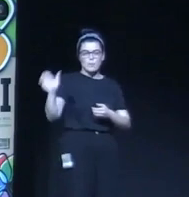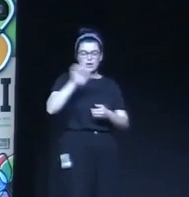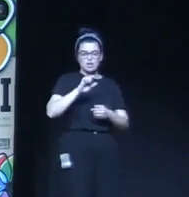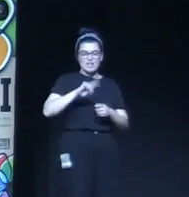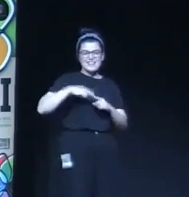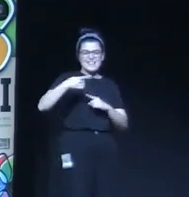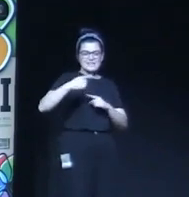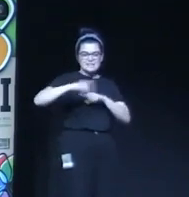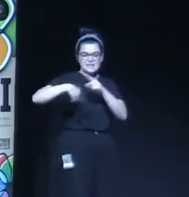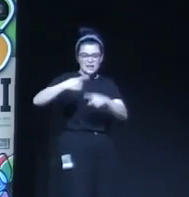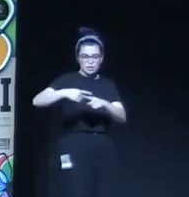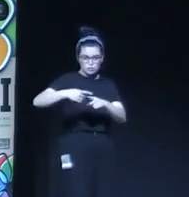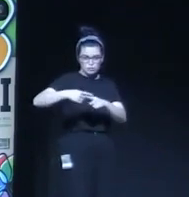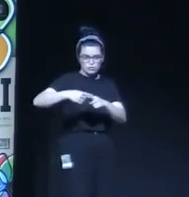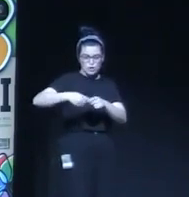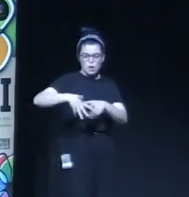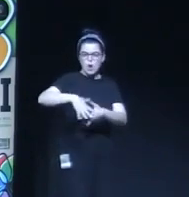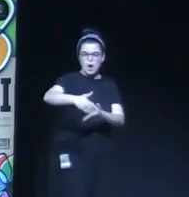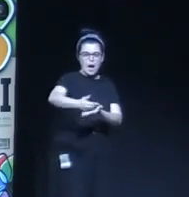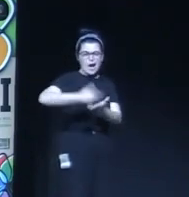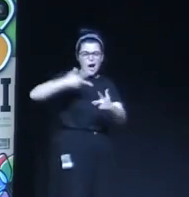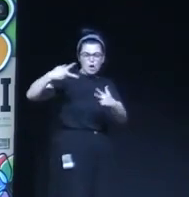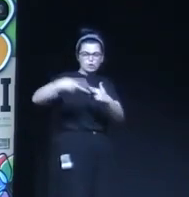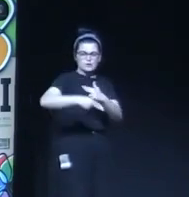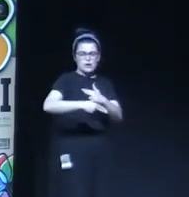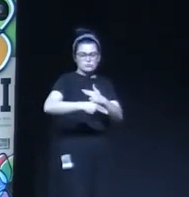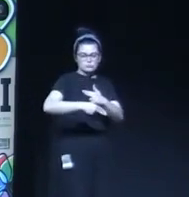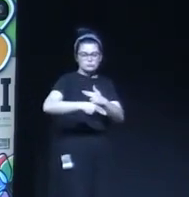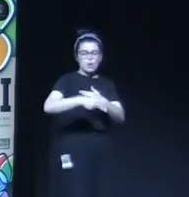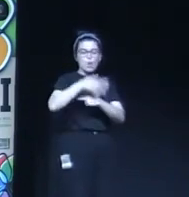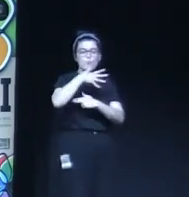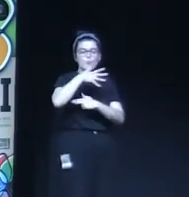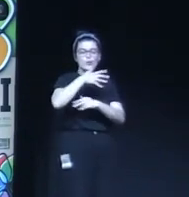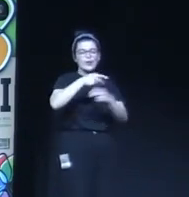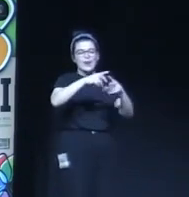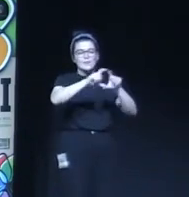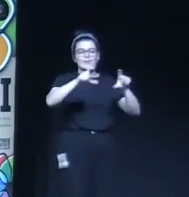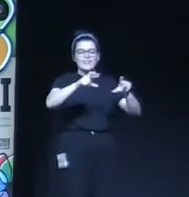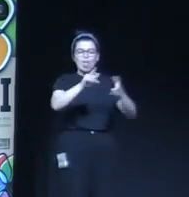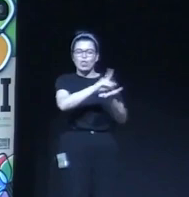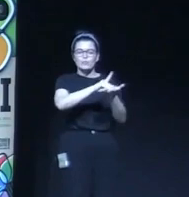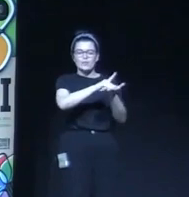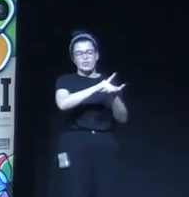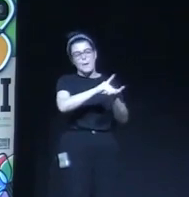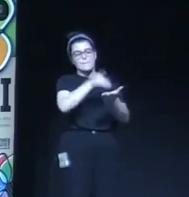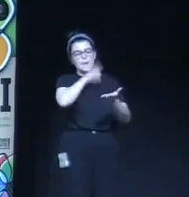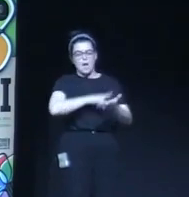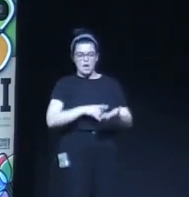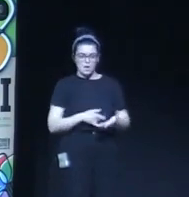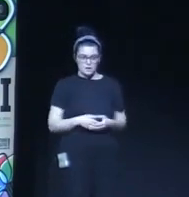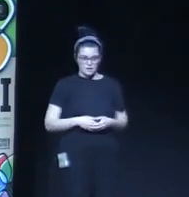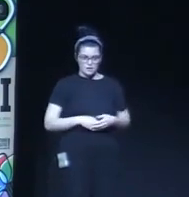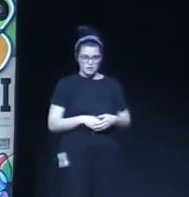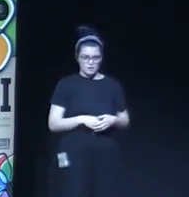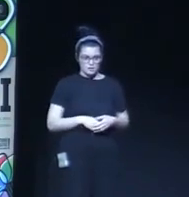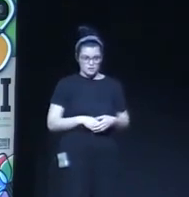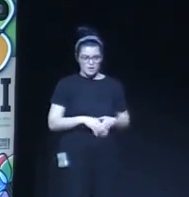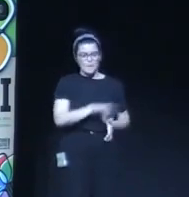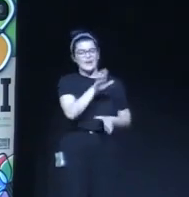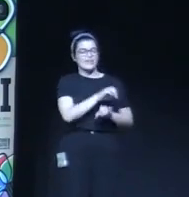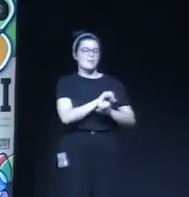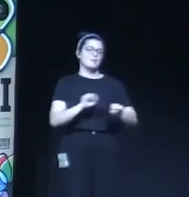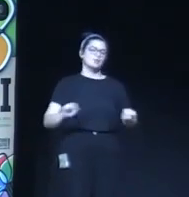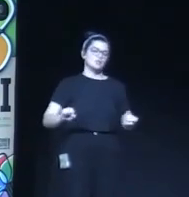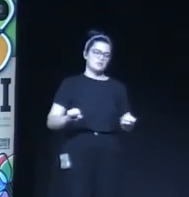corredor vasco de hidrógeno por temas de haber hecho mal la documentación. Parece imposible que esta gente que tiene